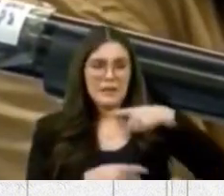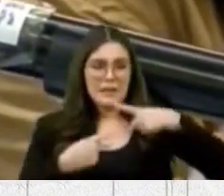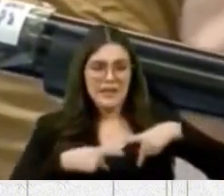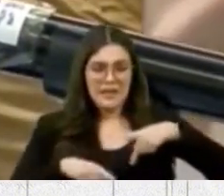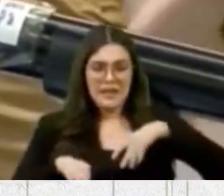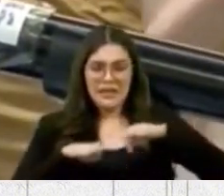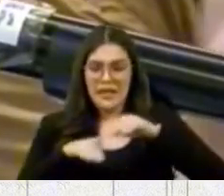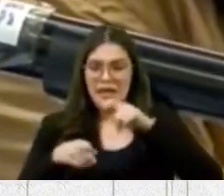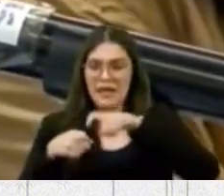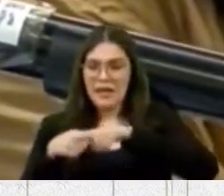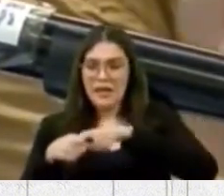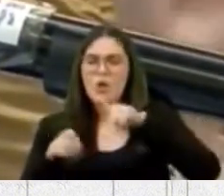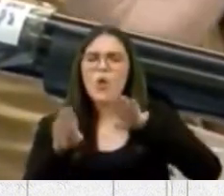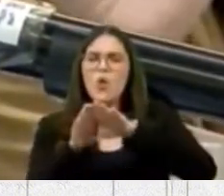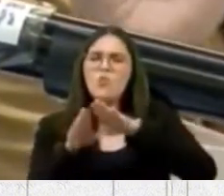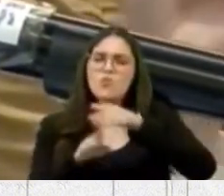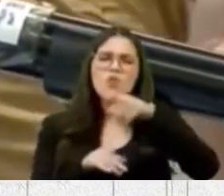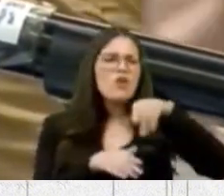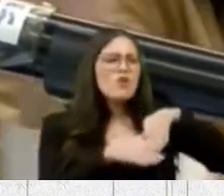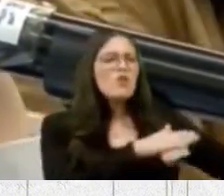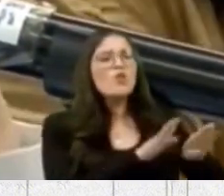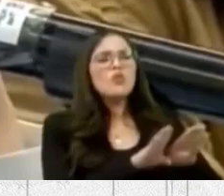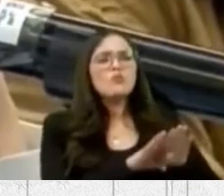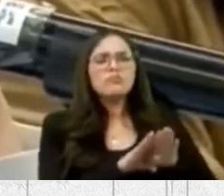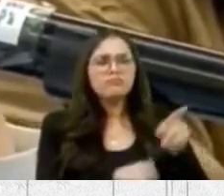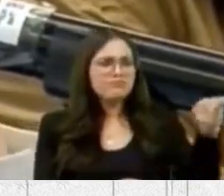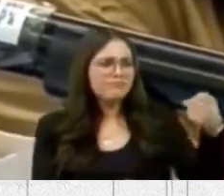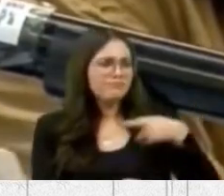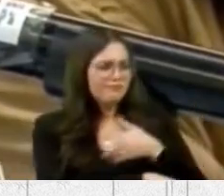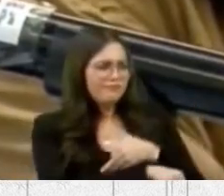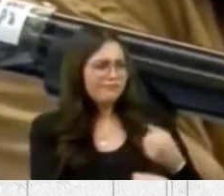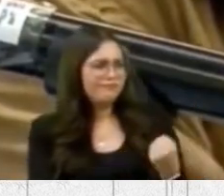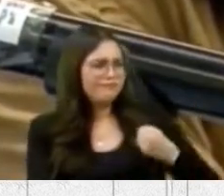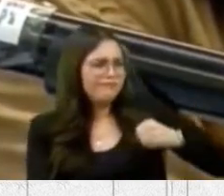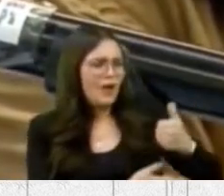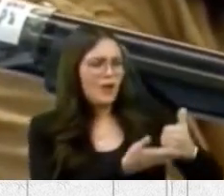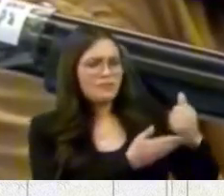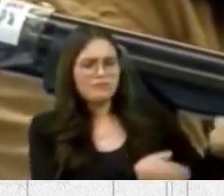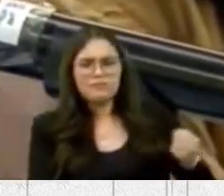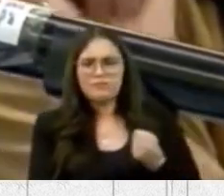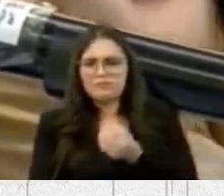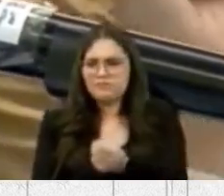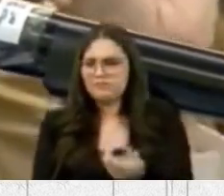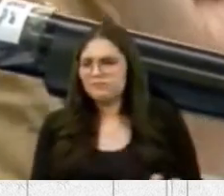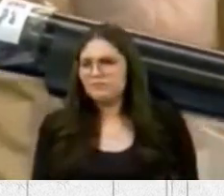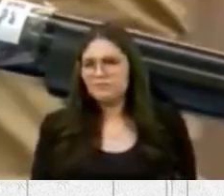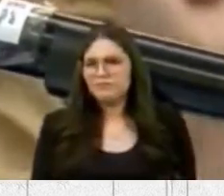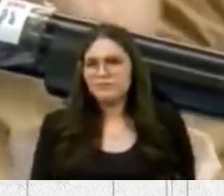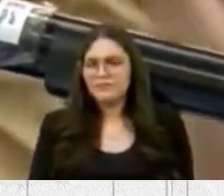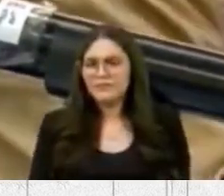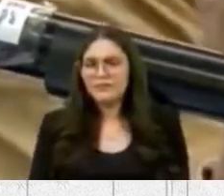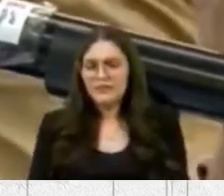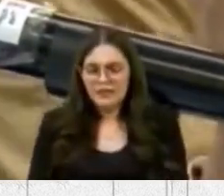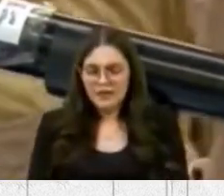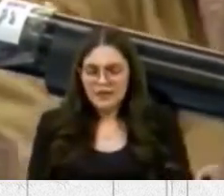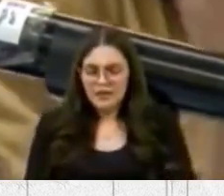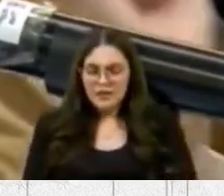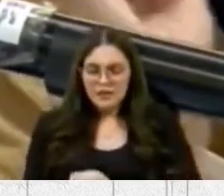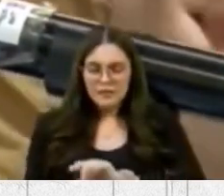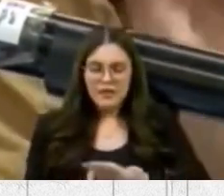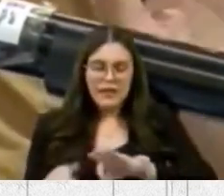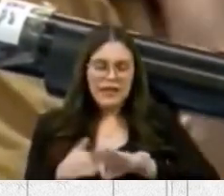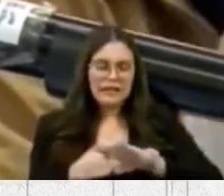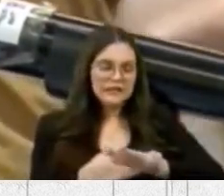ahí ingresaron por el nepotismo que reina. En casi 25 años,